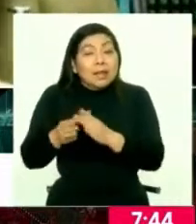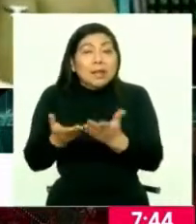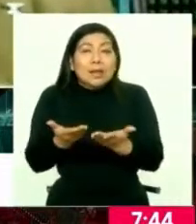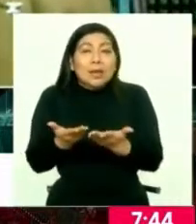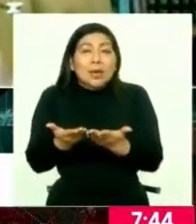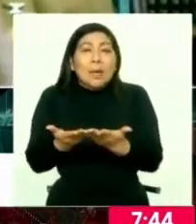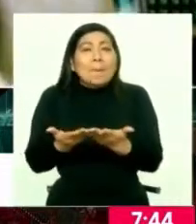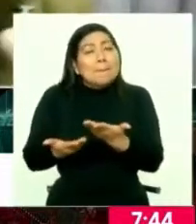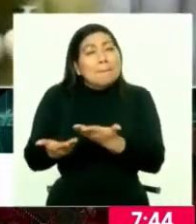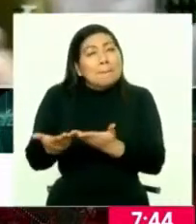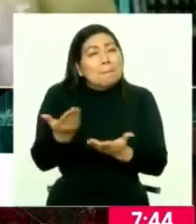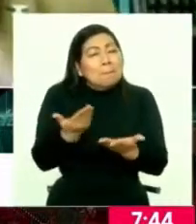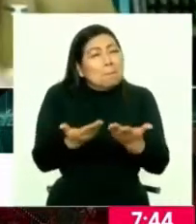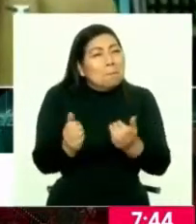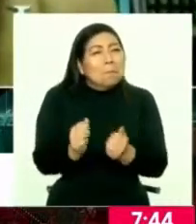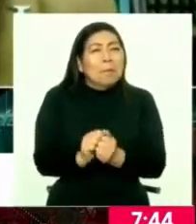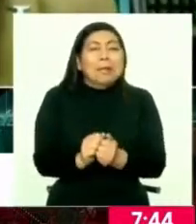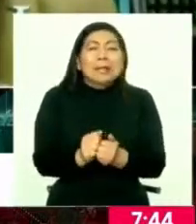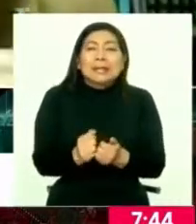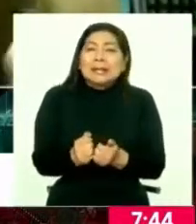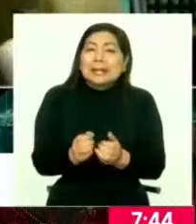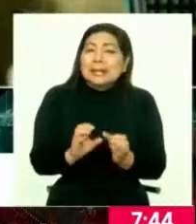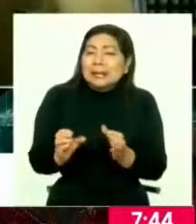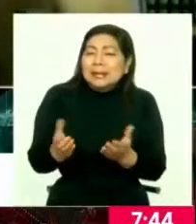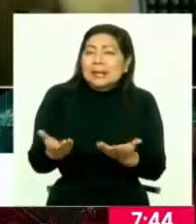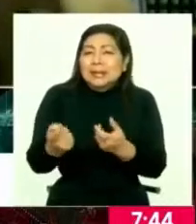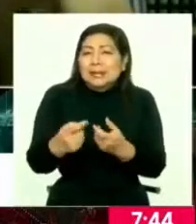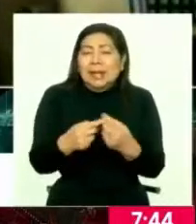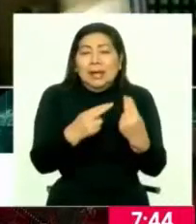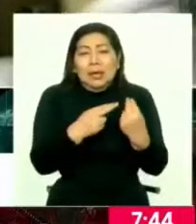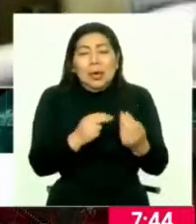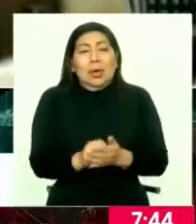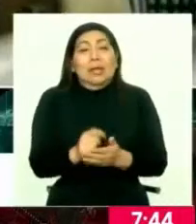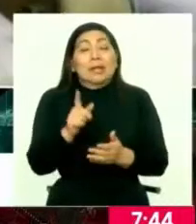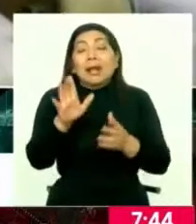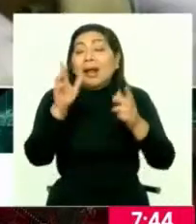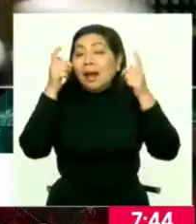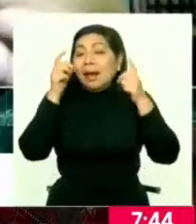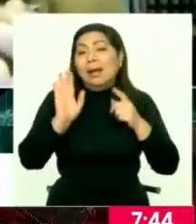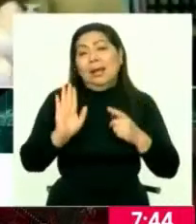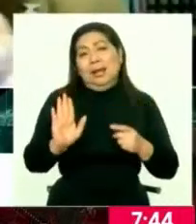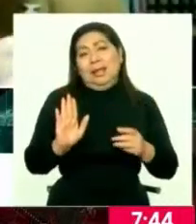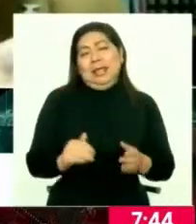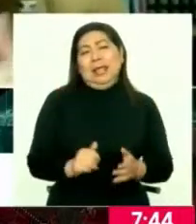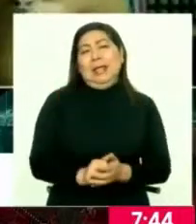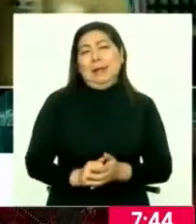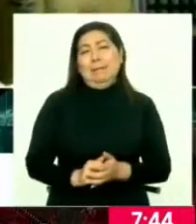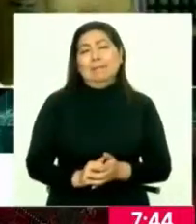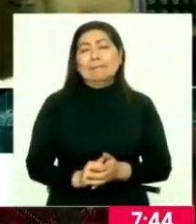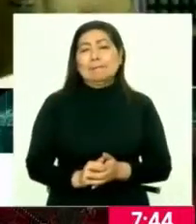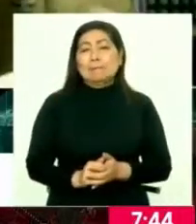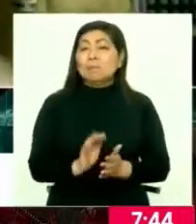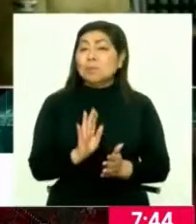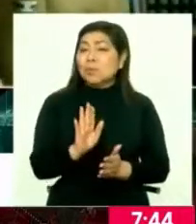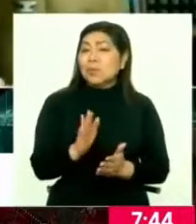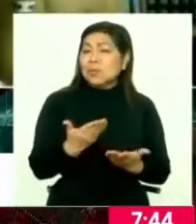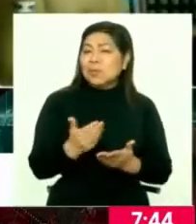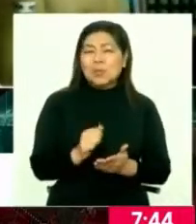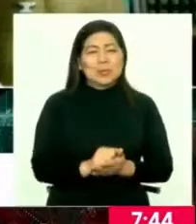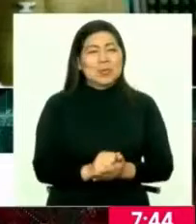hay más tormentas que podrían, digamos, acentuar el rol político del rey. Por ejemplo, se supo